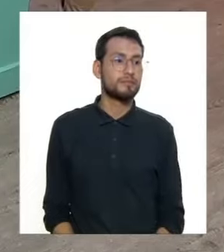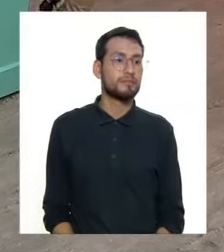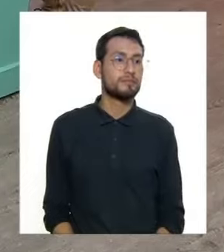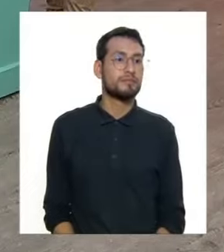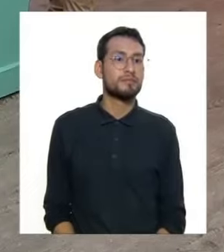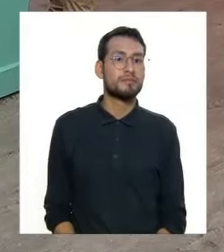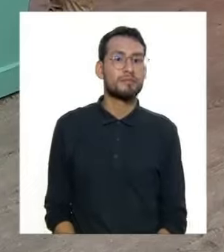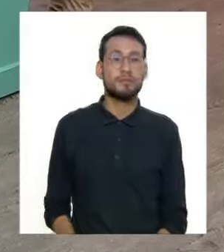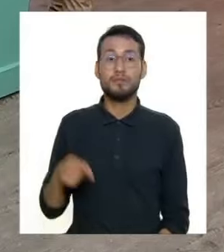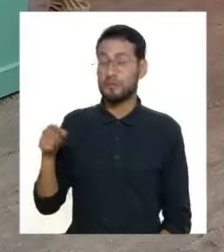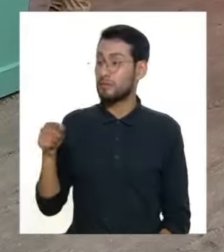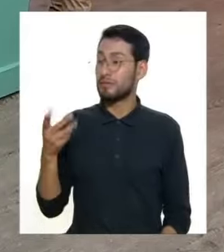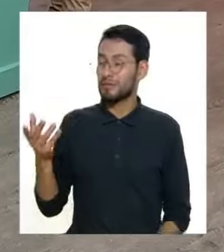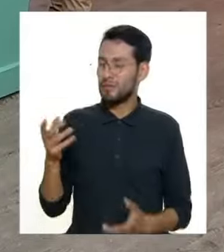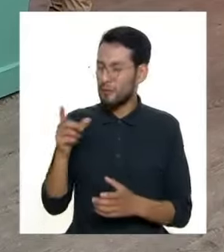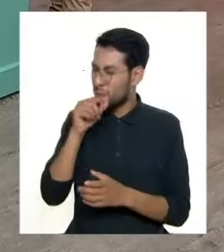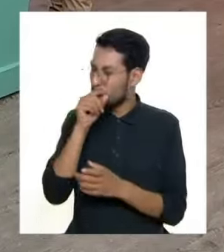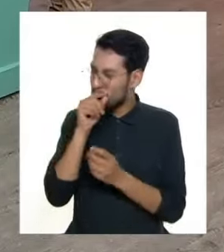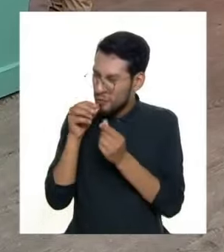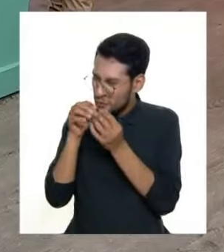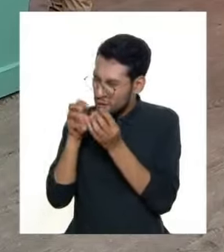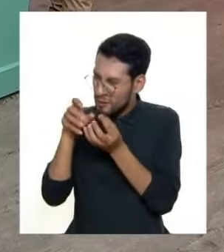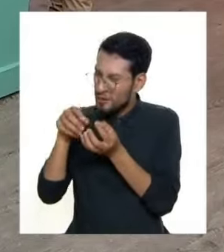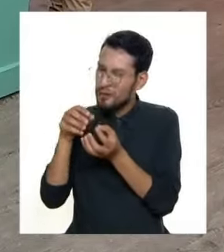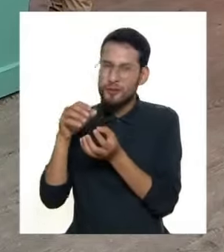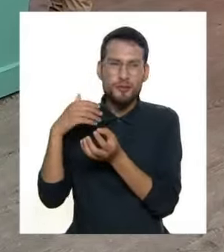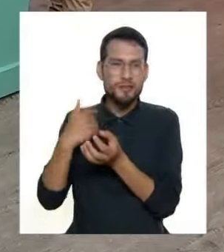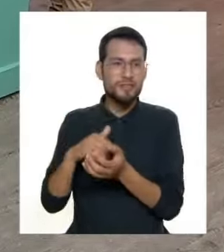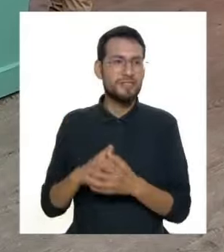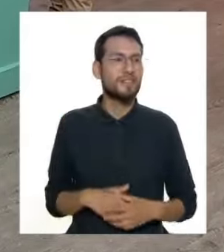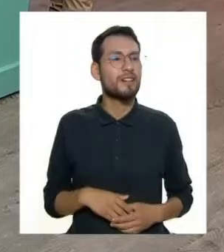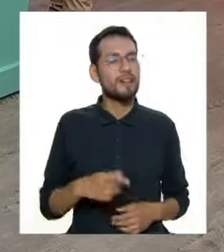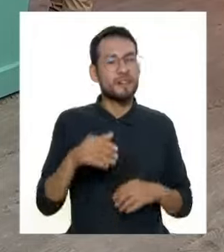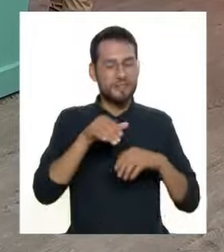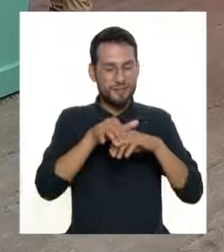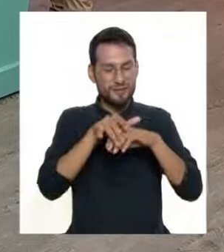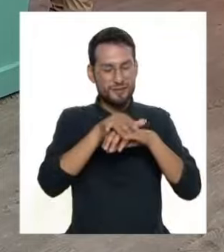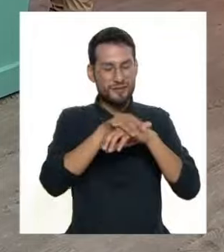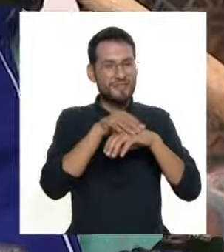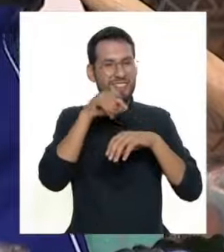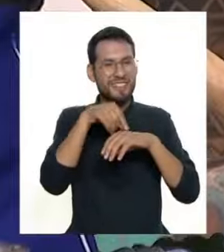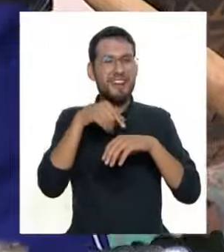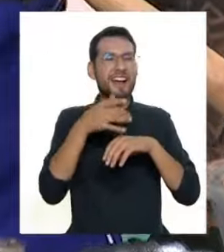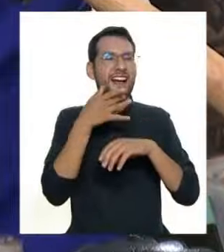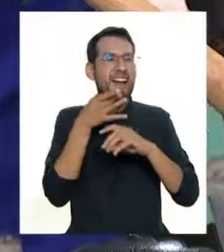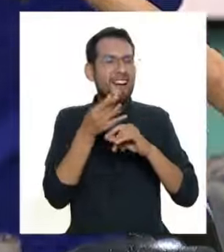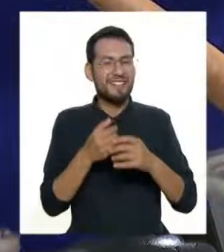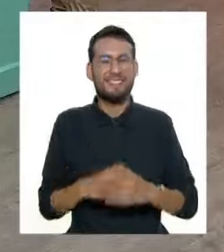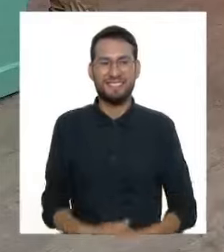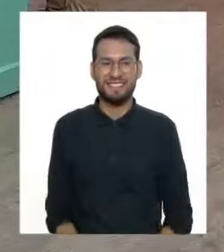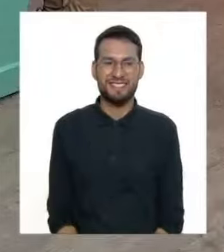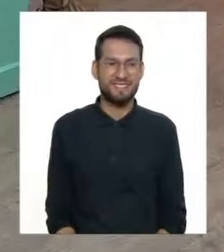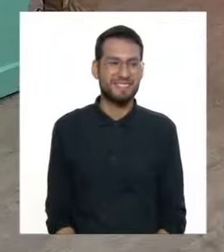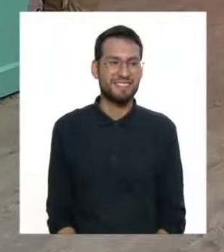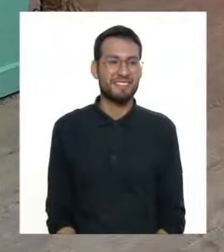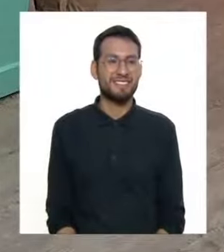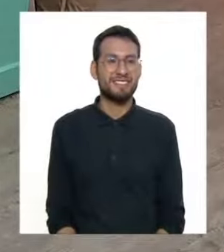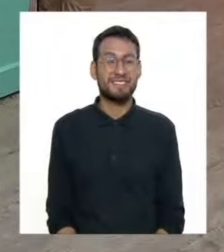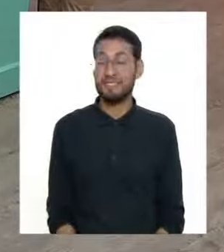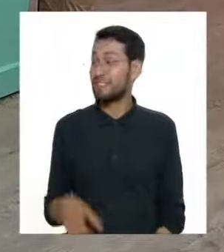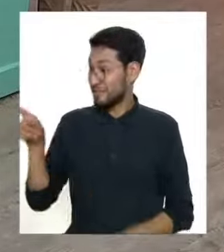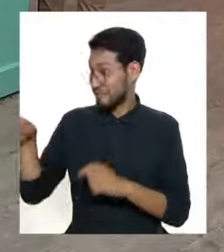Zanahoria. Ese pollito crujiente, mi querido Pisu, que pusiste ahí. El pellejito le da todo el sabor. Qué rico, doradito. Tiene que estar bien,